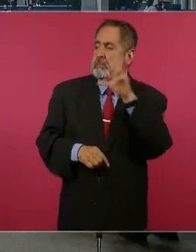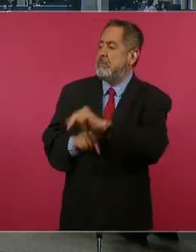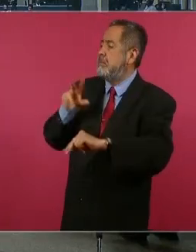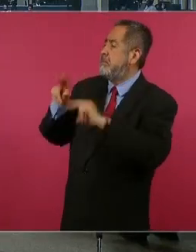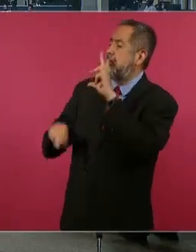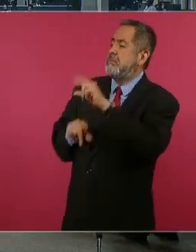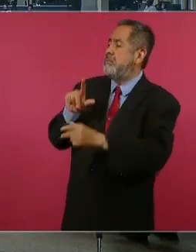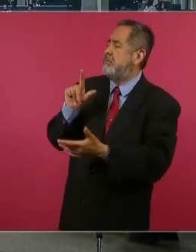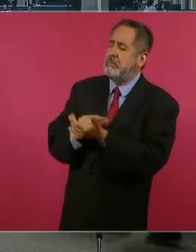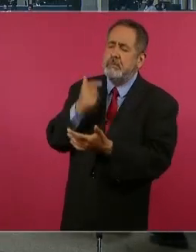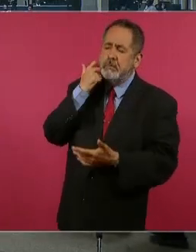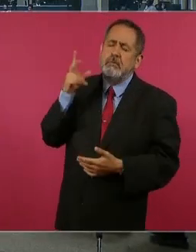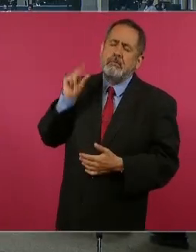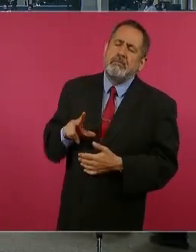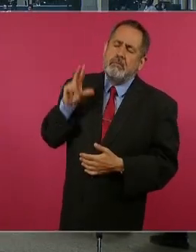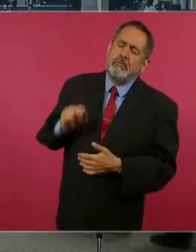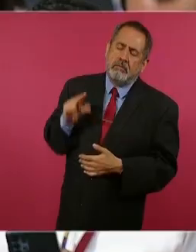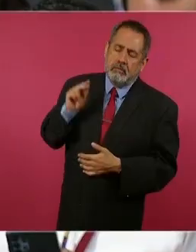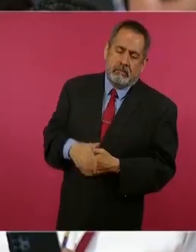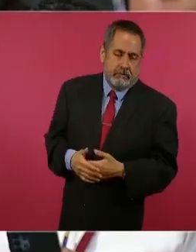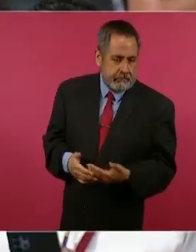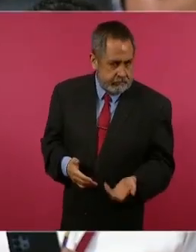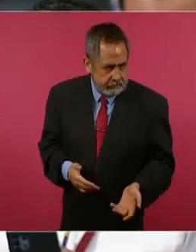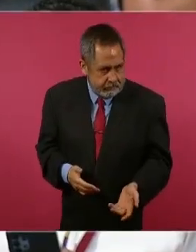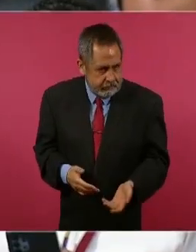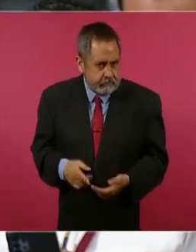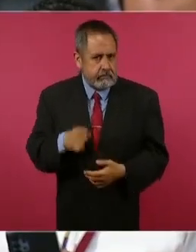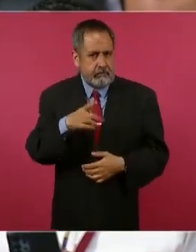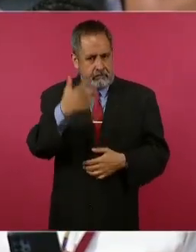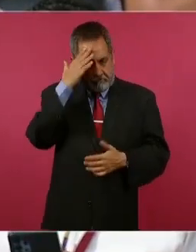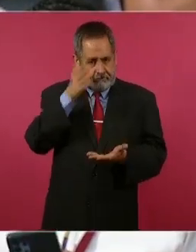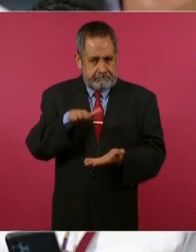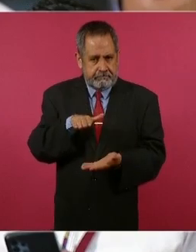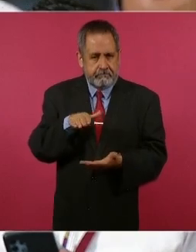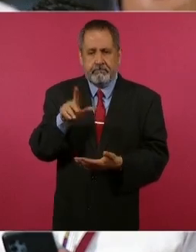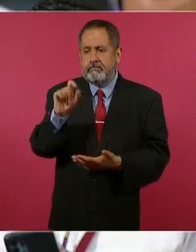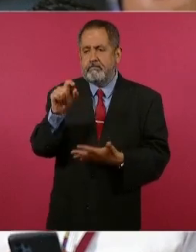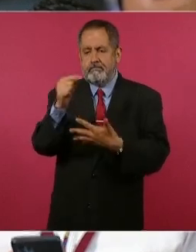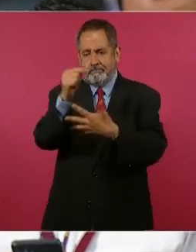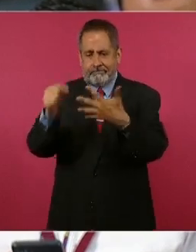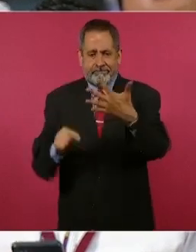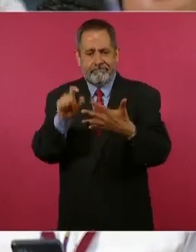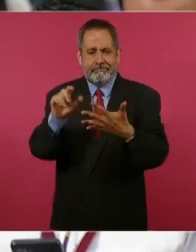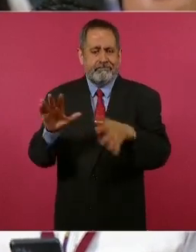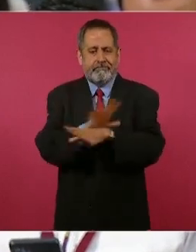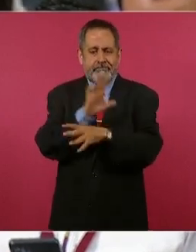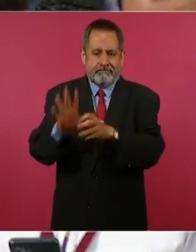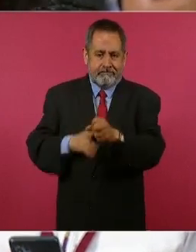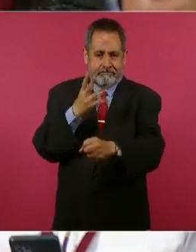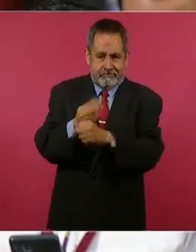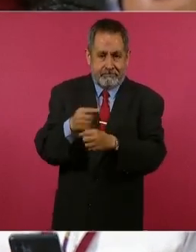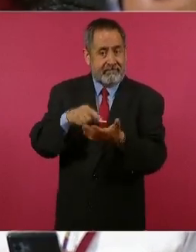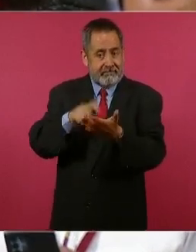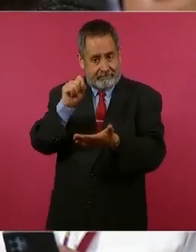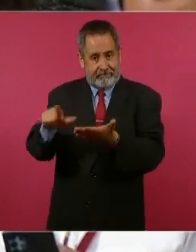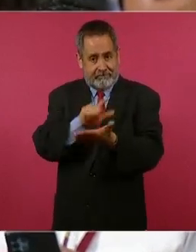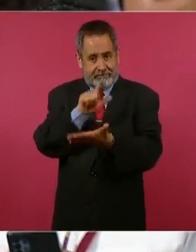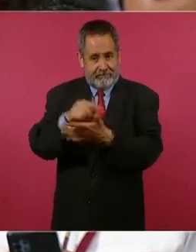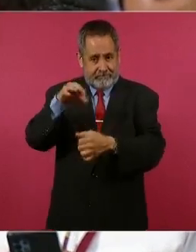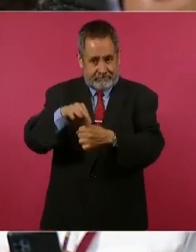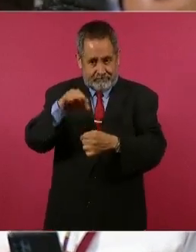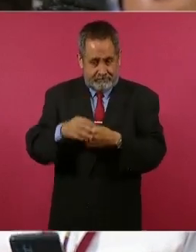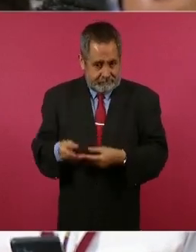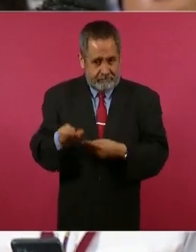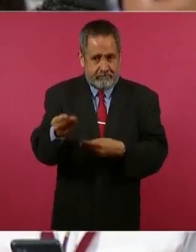electoral usted ya trae entre su paquete de 20 reformas la electoral y recordar que el plan C surgió